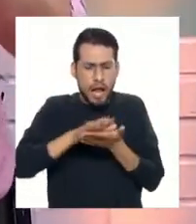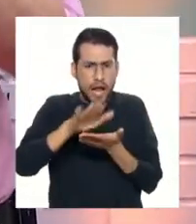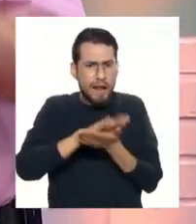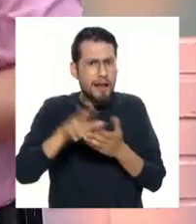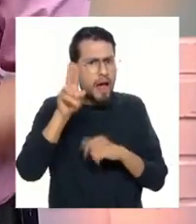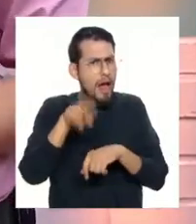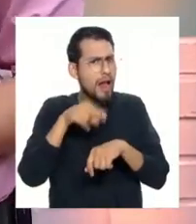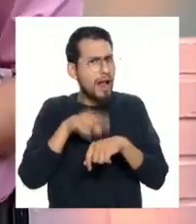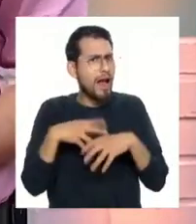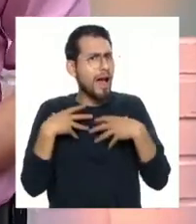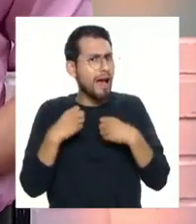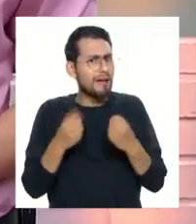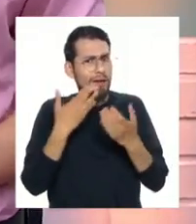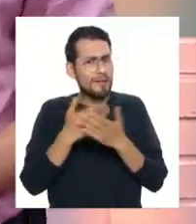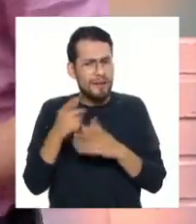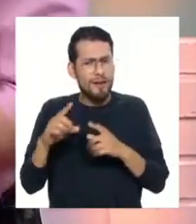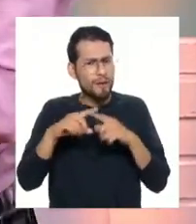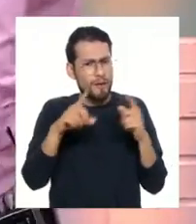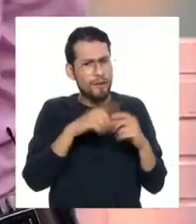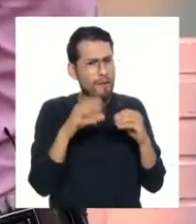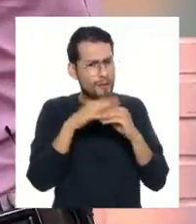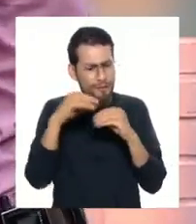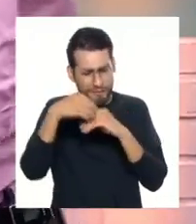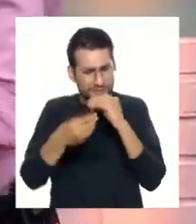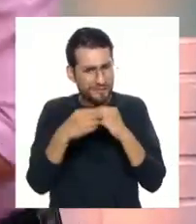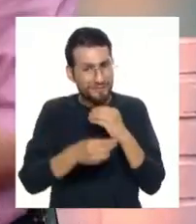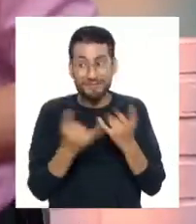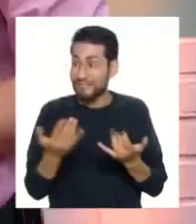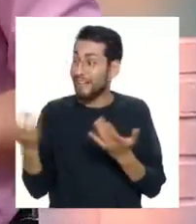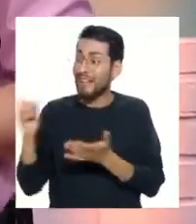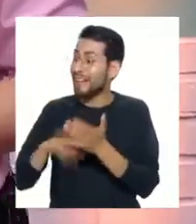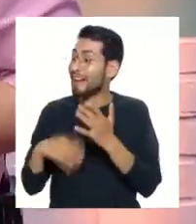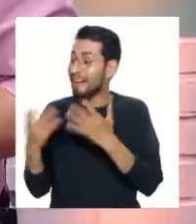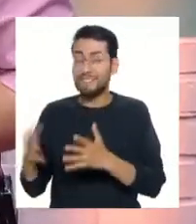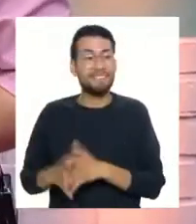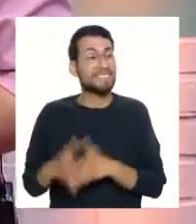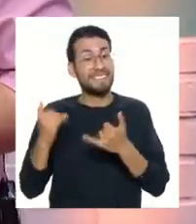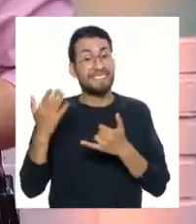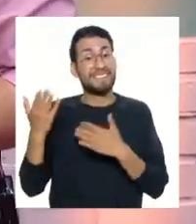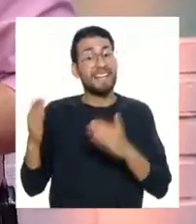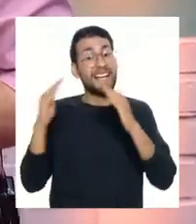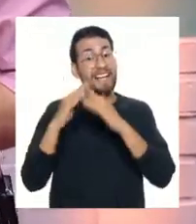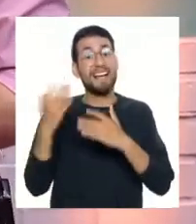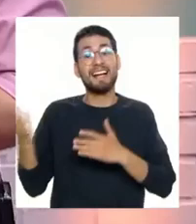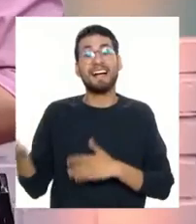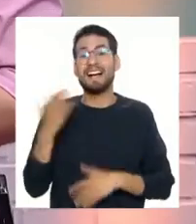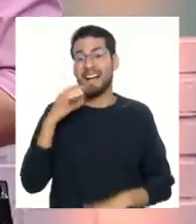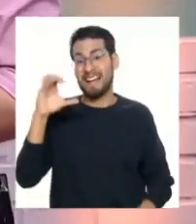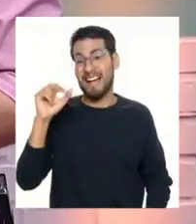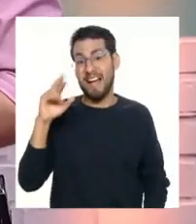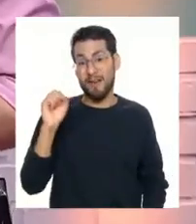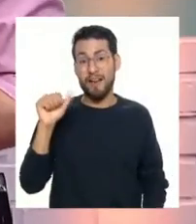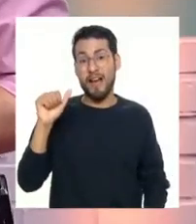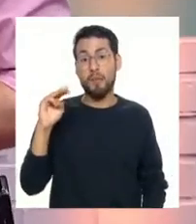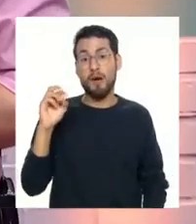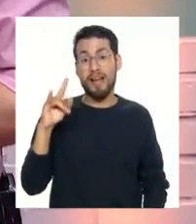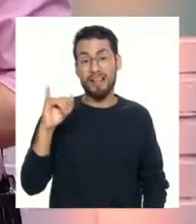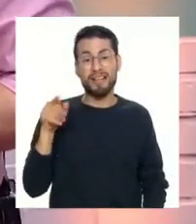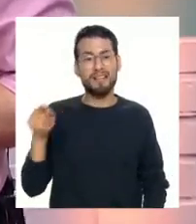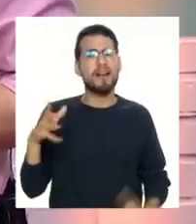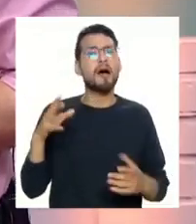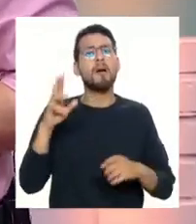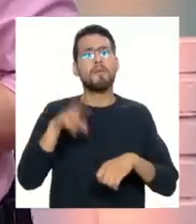desinfectante natural a base de cáscaras de frutas? Ajá, y para saber eso, cómo hacerlo en casita, está acá Carlos Amoretti, gerente comercial